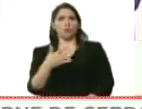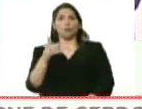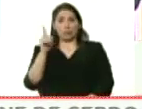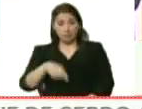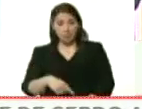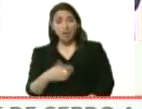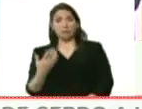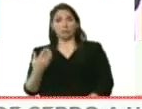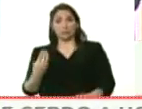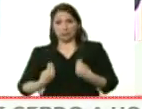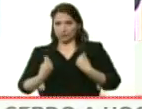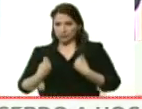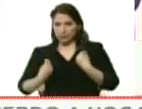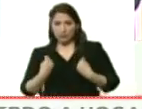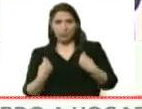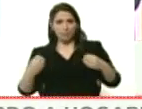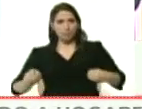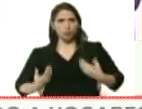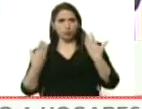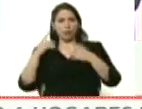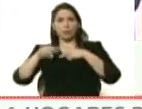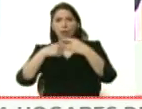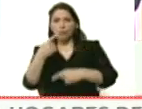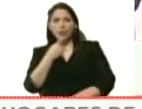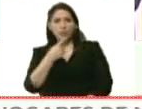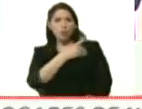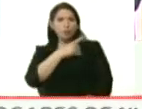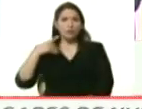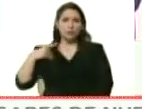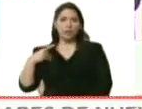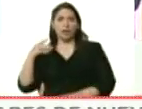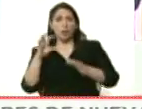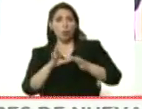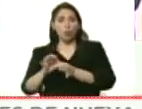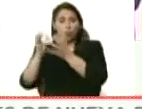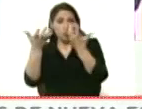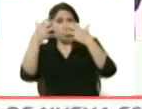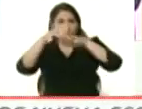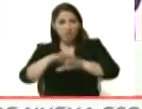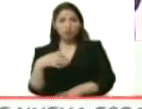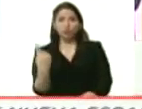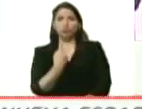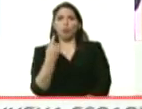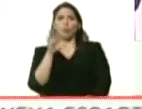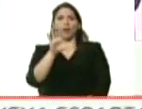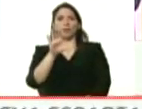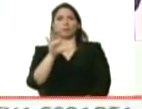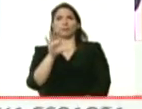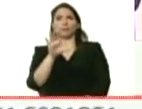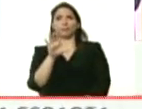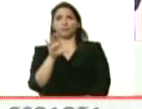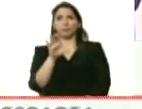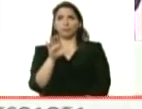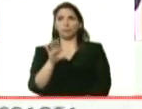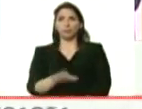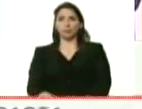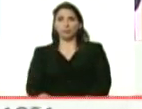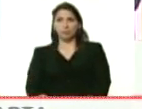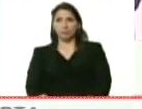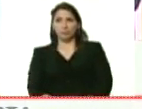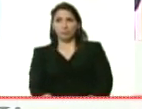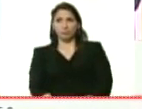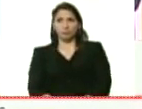emocionante. Luego manifestó sus deseos de que se uniesen en una sola república.